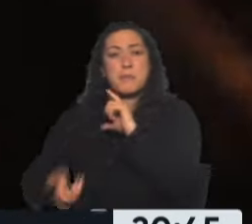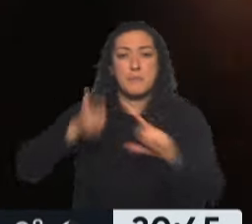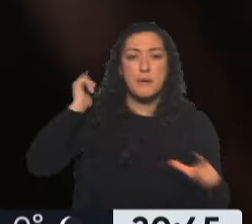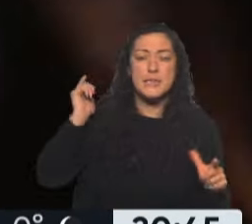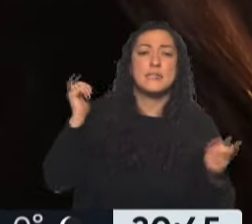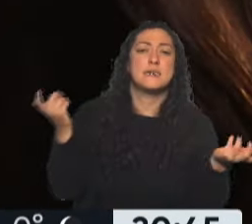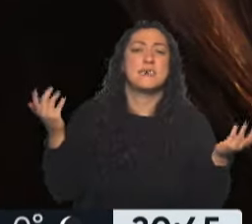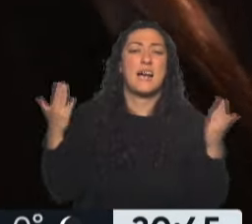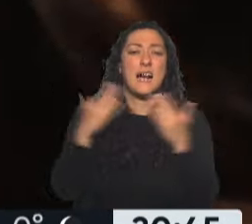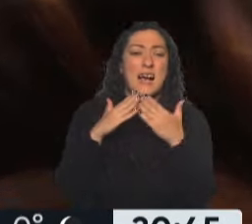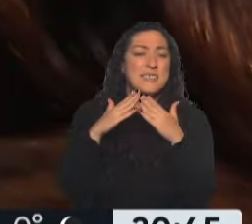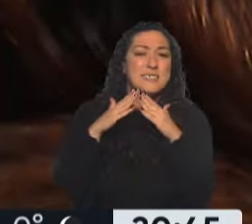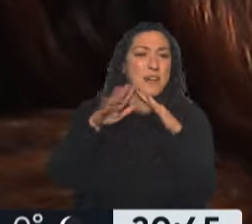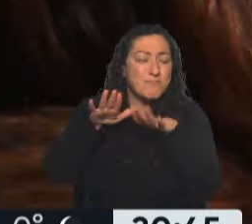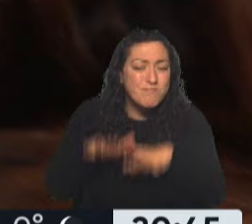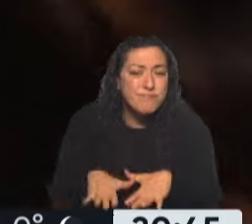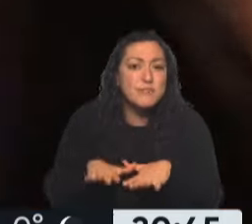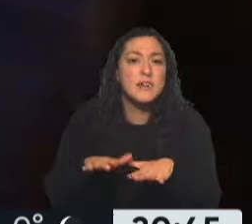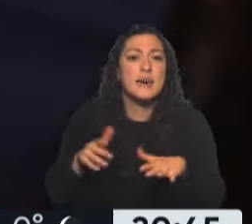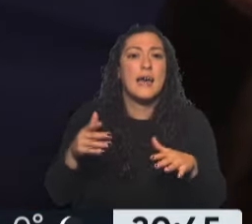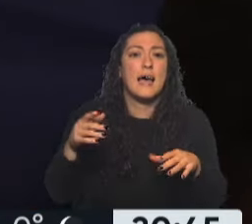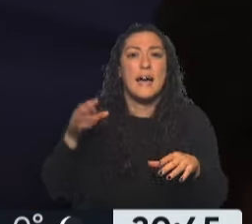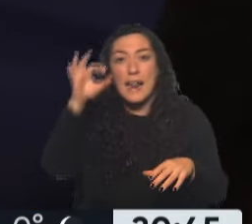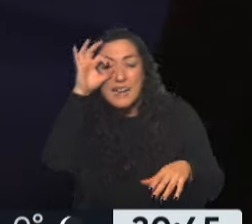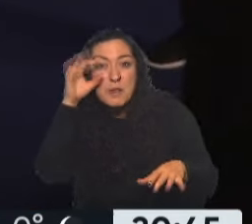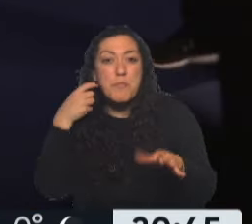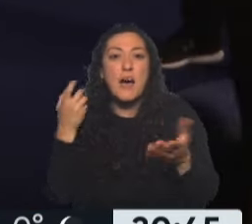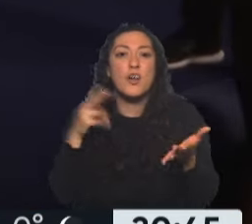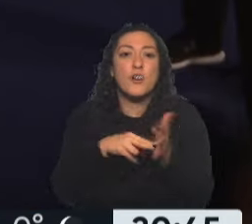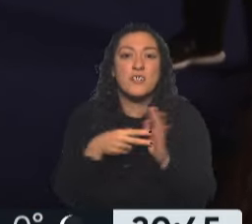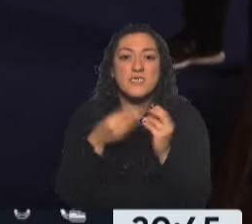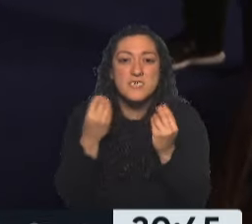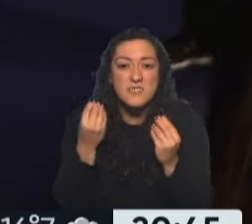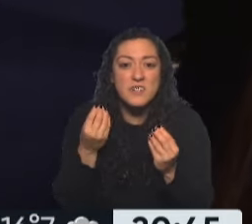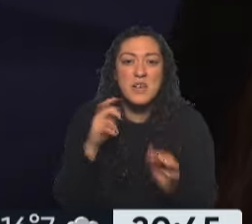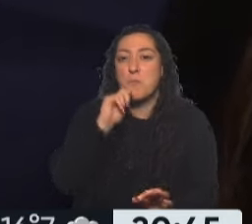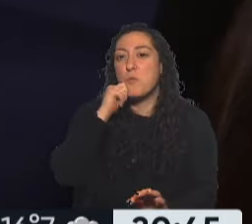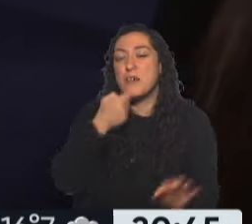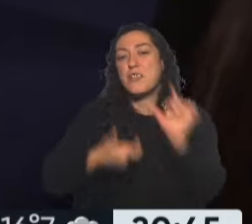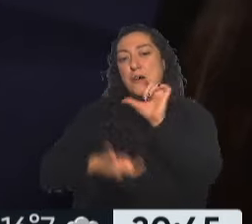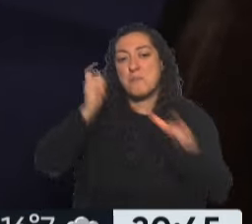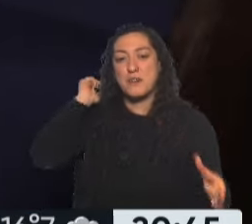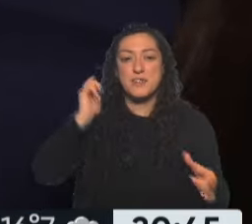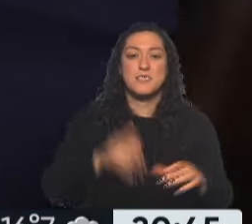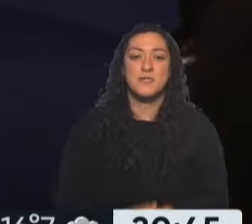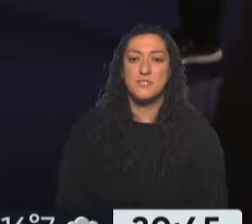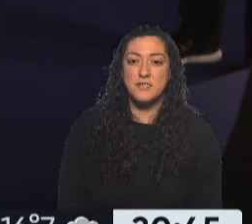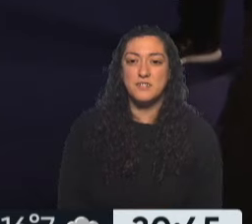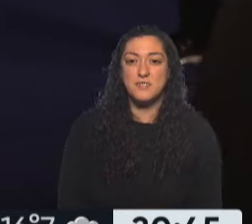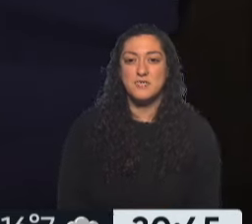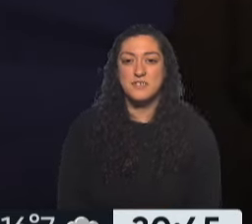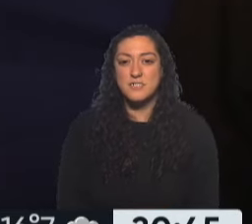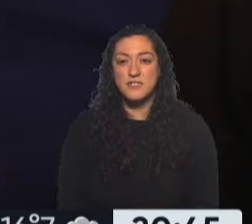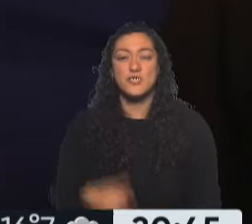pero que te cambian la vida, ¿verdad? ¿Qué significa Gran Hermano para vos? Y yo creo que ha sido una experiencia muy linda para mí. Yo la he vivido al máximo y la